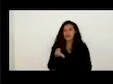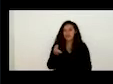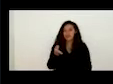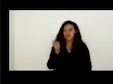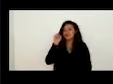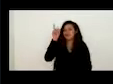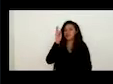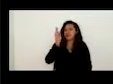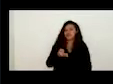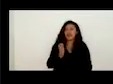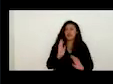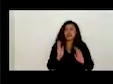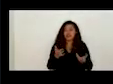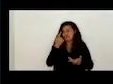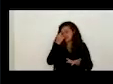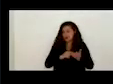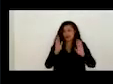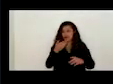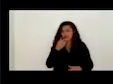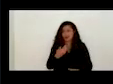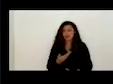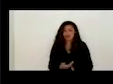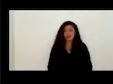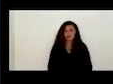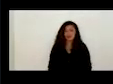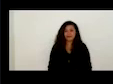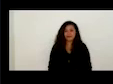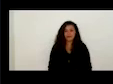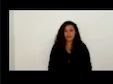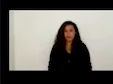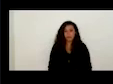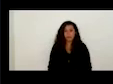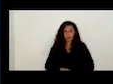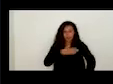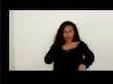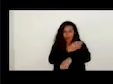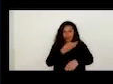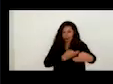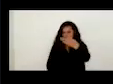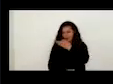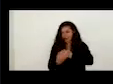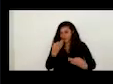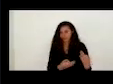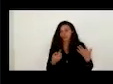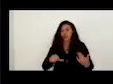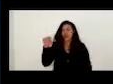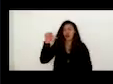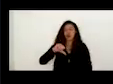tengo que apareció y creo que con eso funcionó. Bueno, muy buenas tardes a todos. El día de